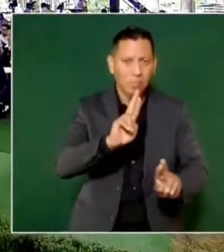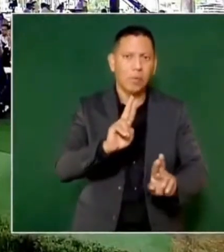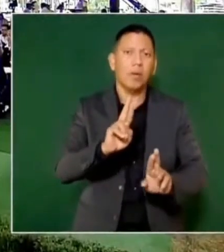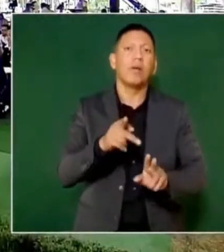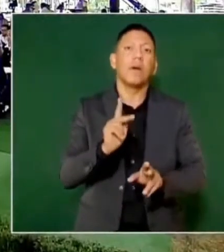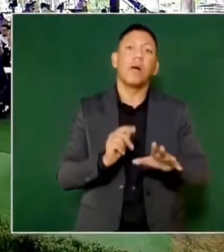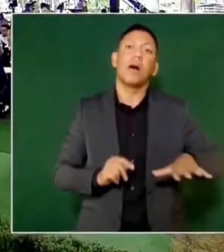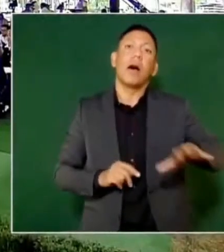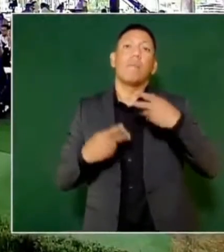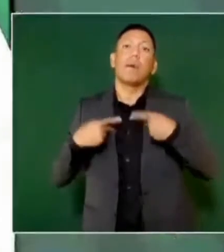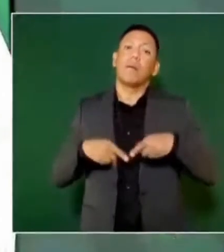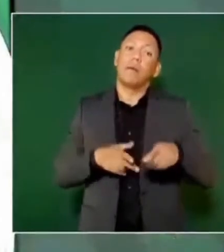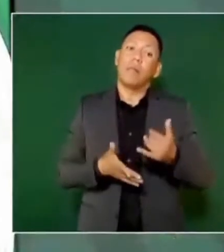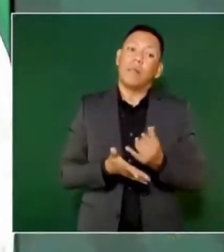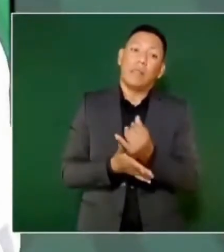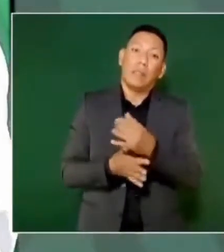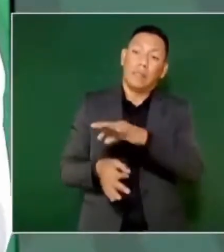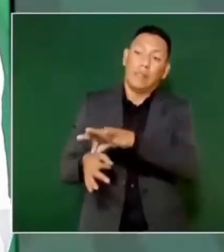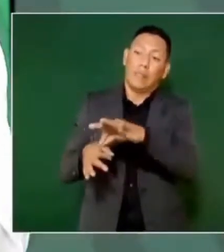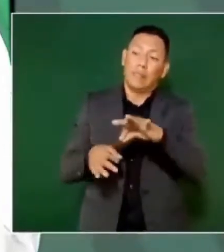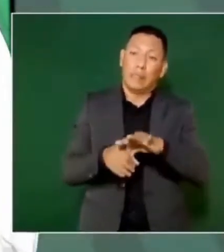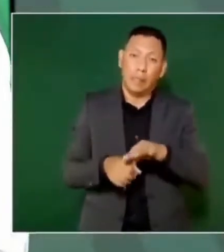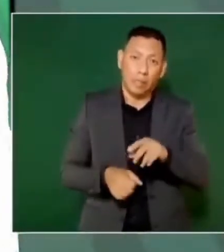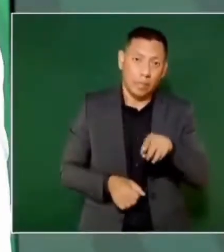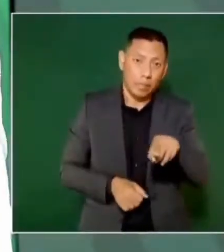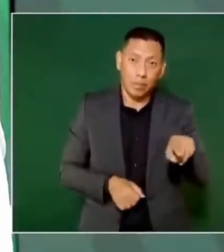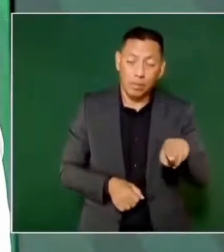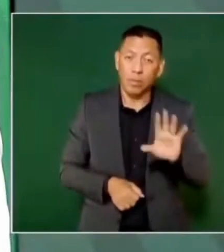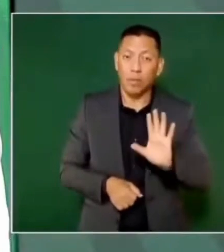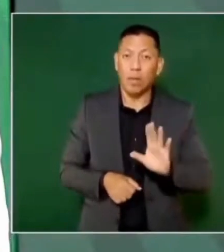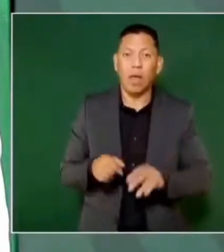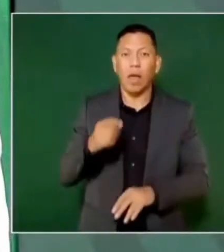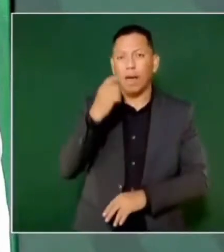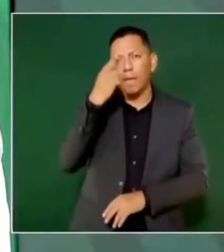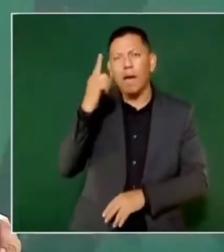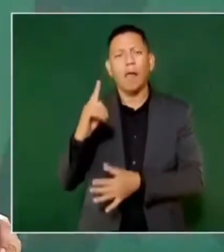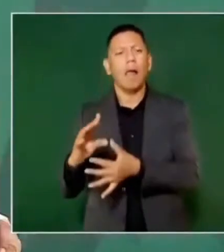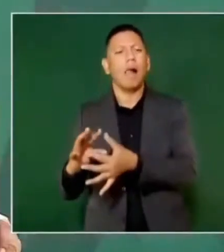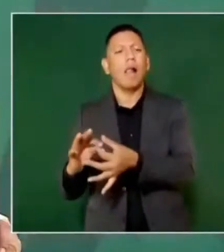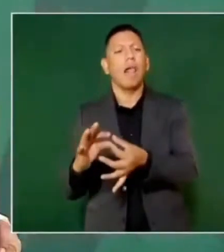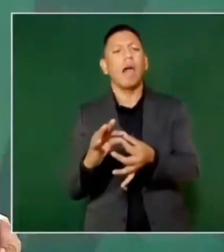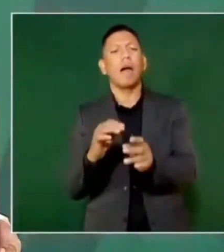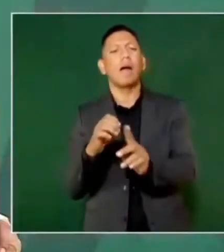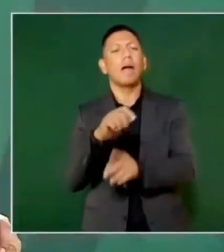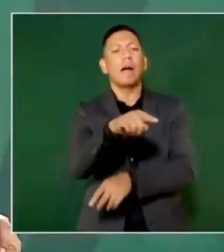ciudadanos, de no dejarse engañar.